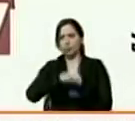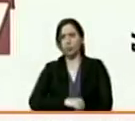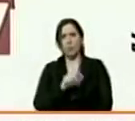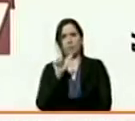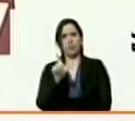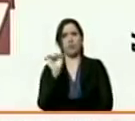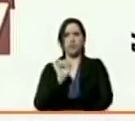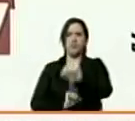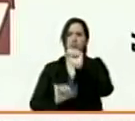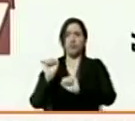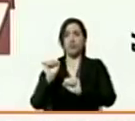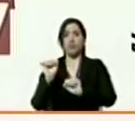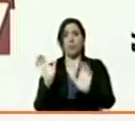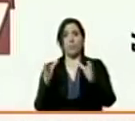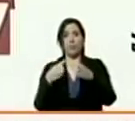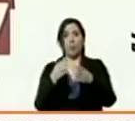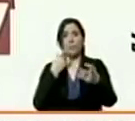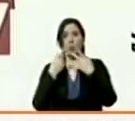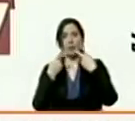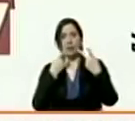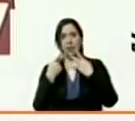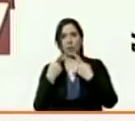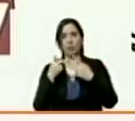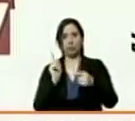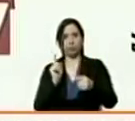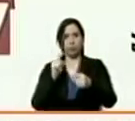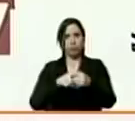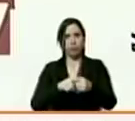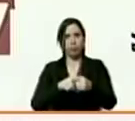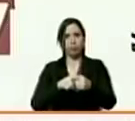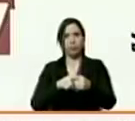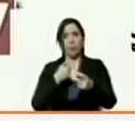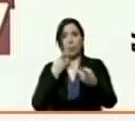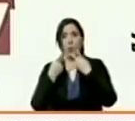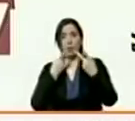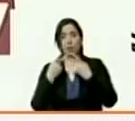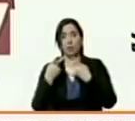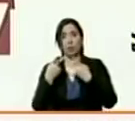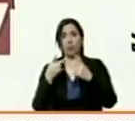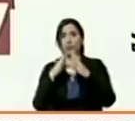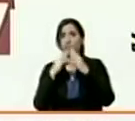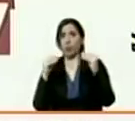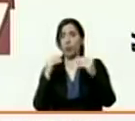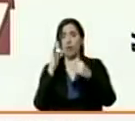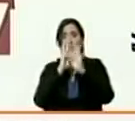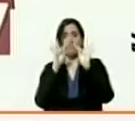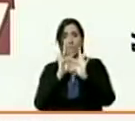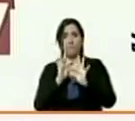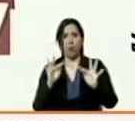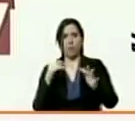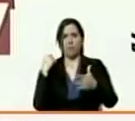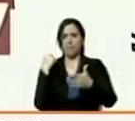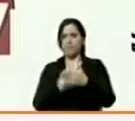a su partido, ser parte de ese partido en toda su forma de